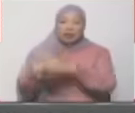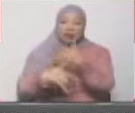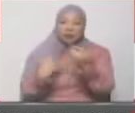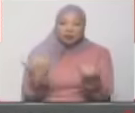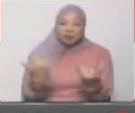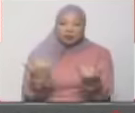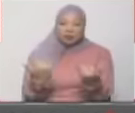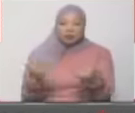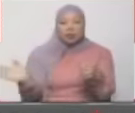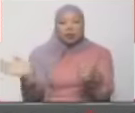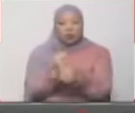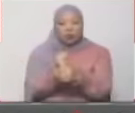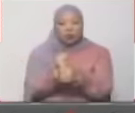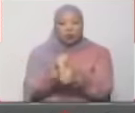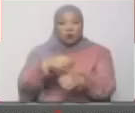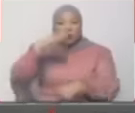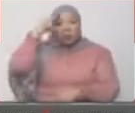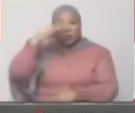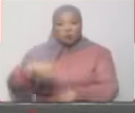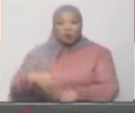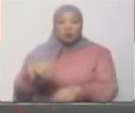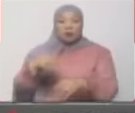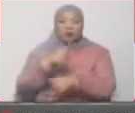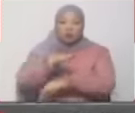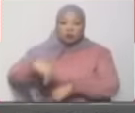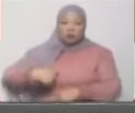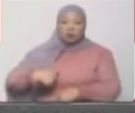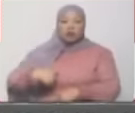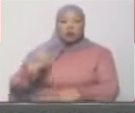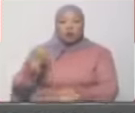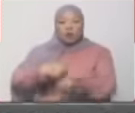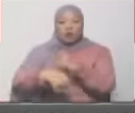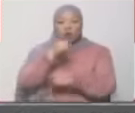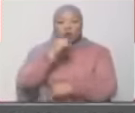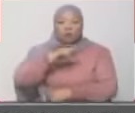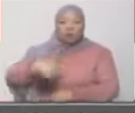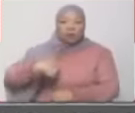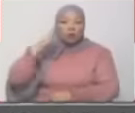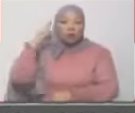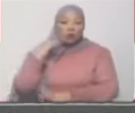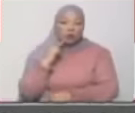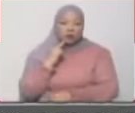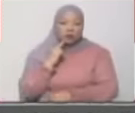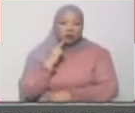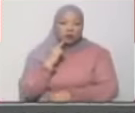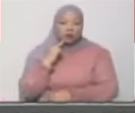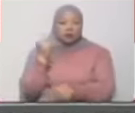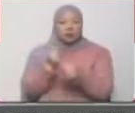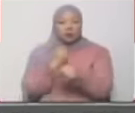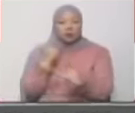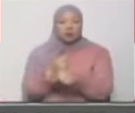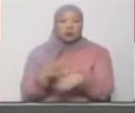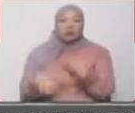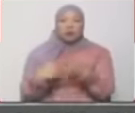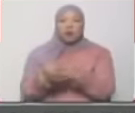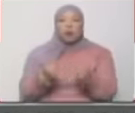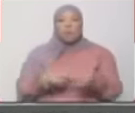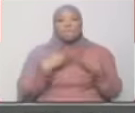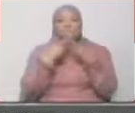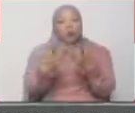de captación de soldados para nuestra gloriosa Fuerza Armada Nacional Bolivariana, los soldados tienen que venir